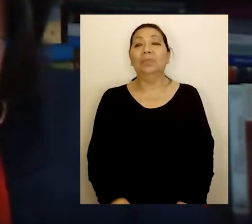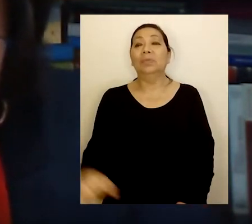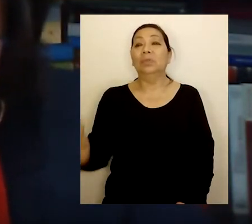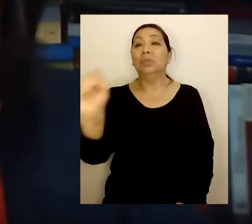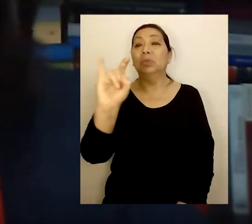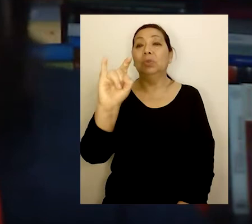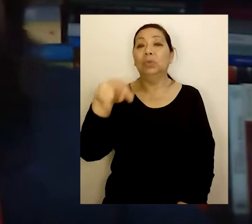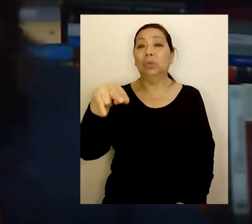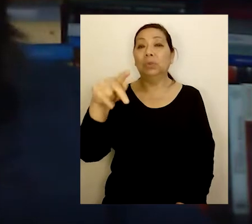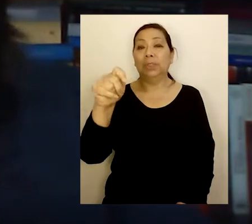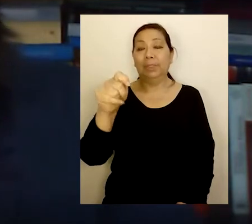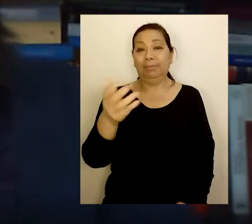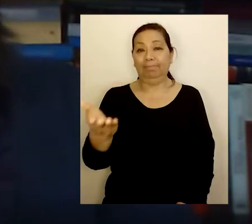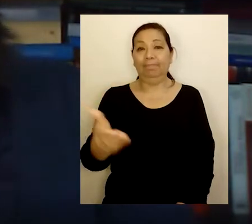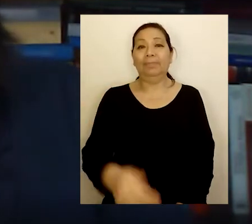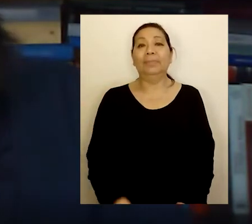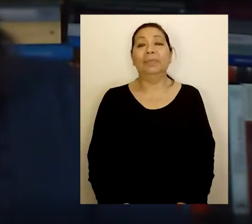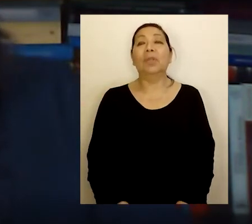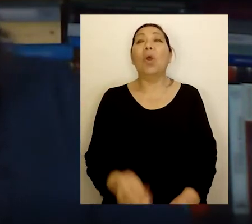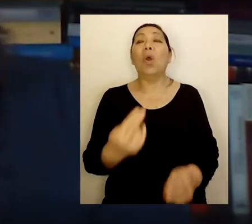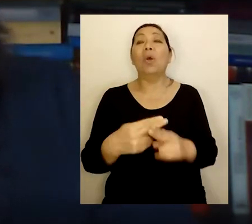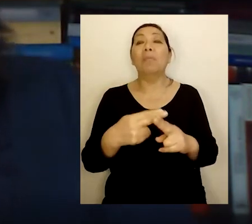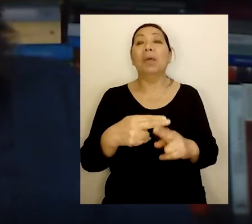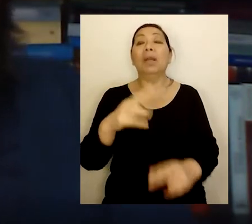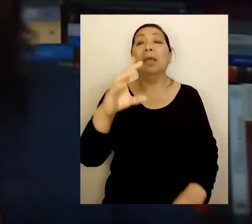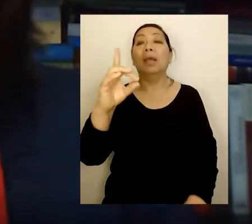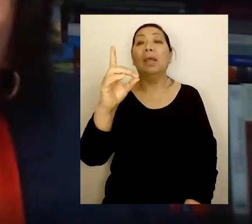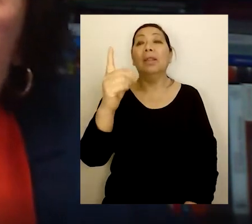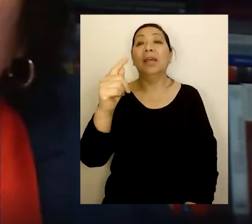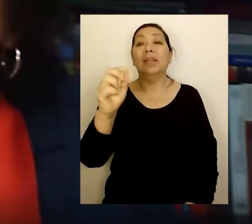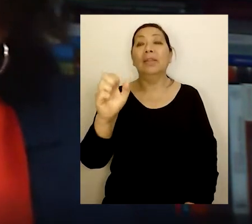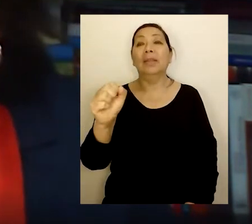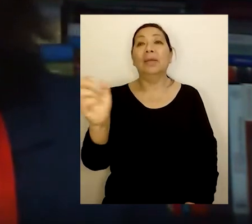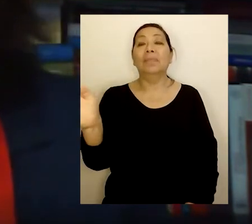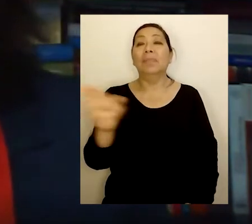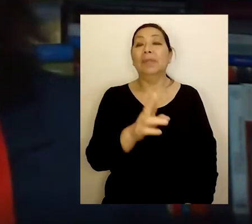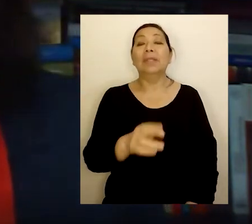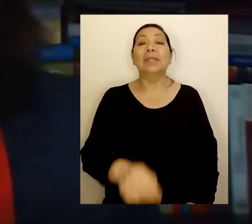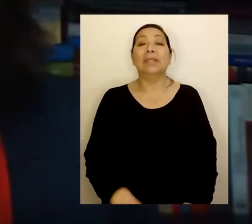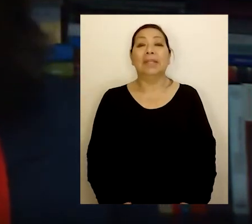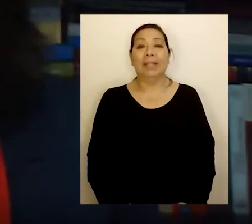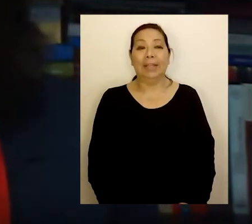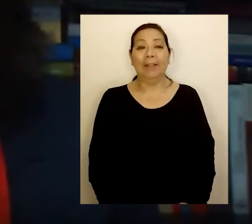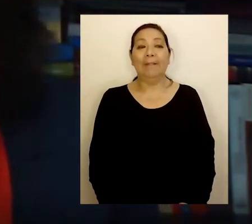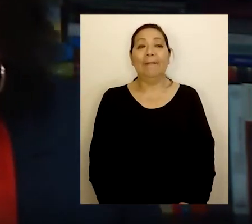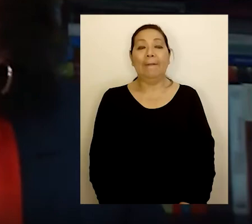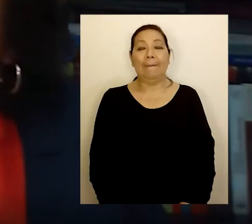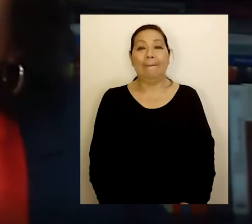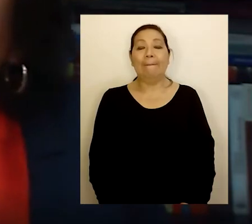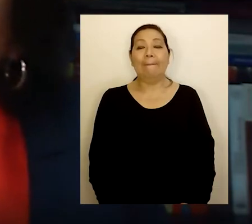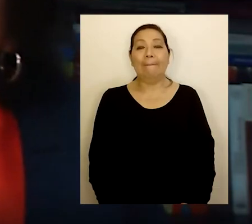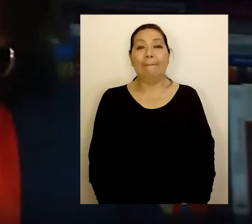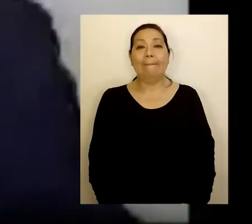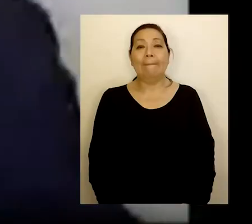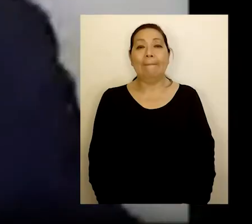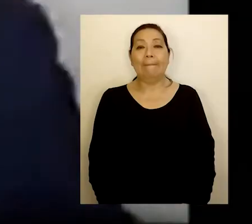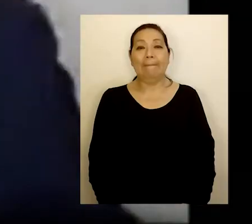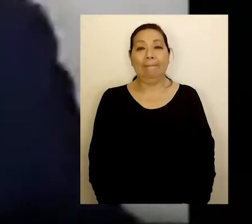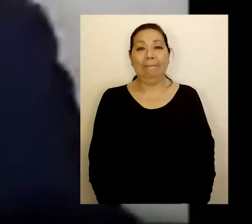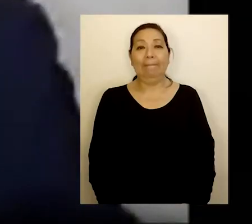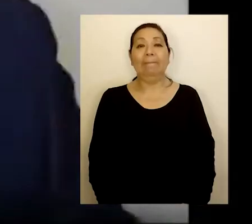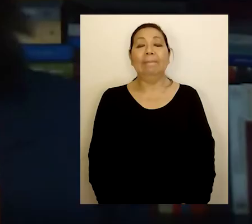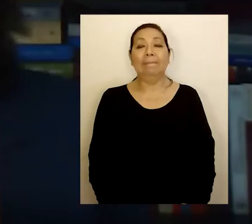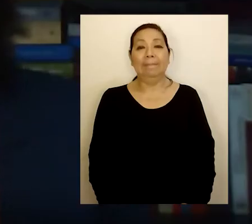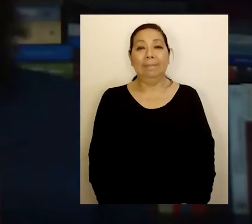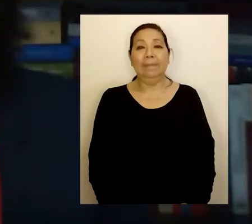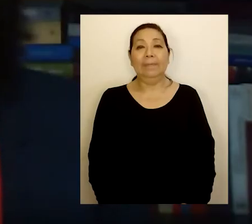SUNAT, Dante Apolinario y Ruiz del Castillo. ¿Con quién vamos a empezar? Conmigo, señora